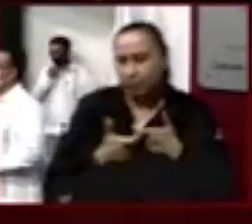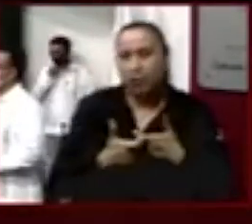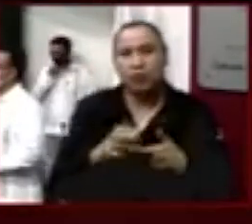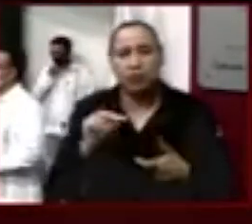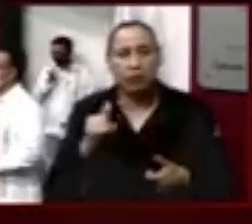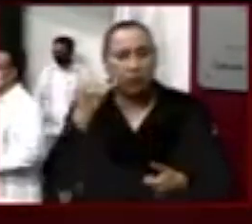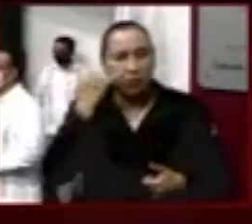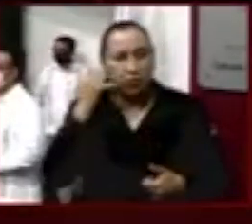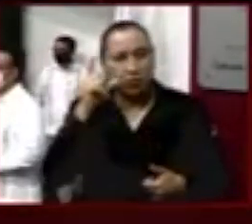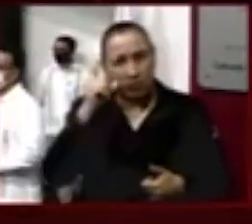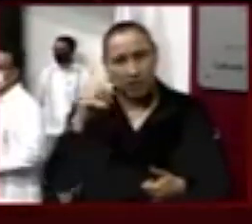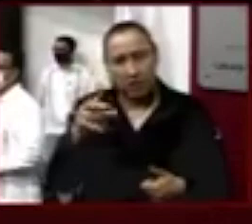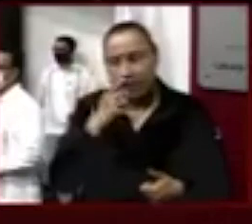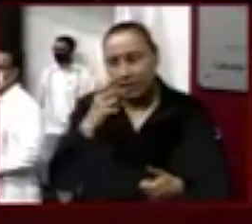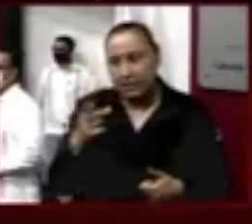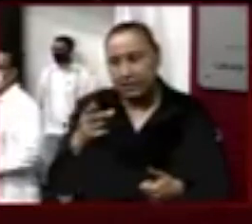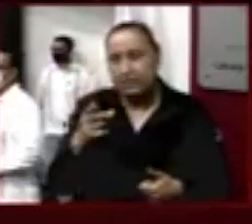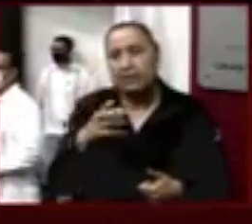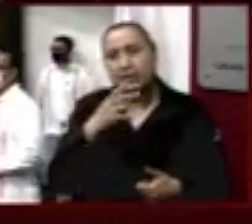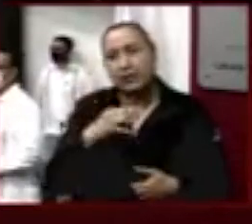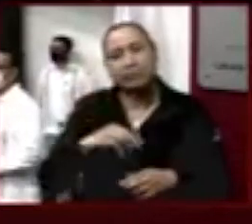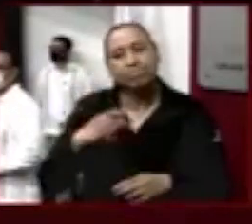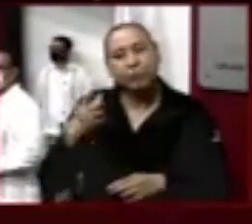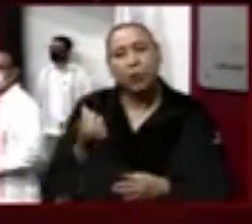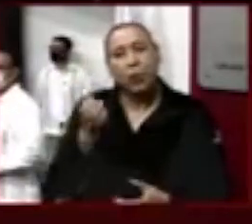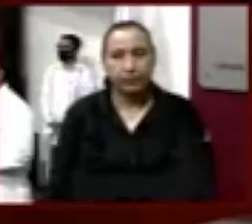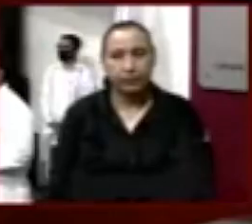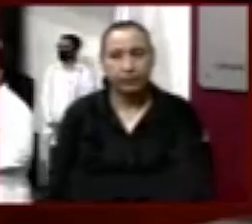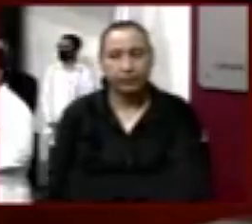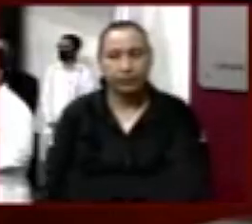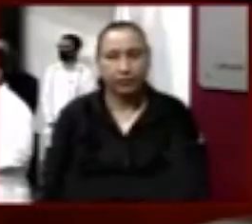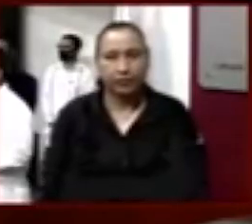o Leoncio Morán, que estuvieron protestando cuando les convenía aquí en el Congreso.